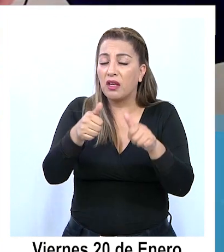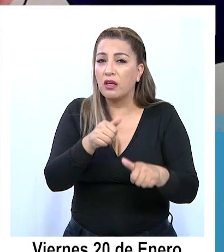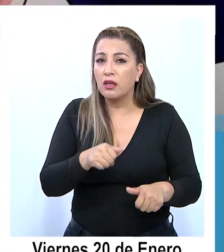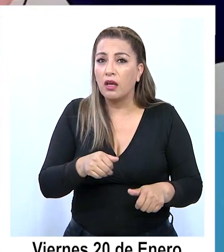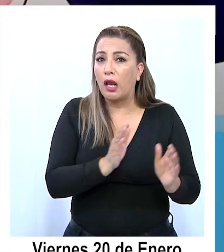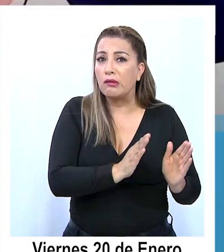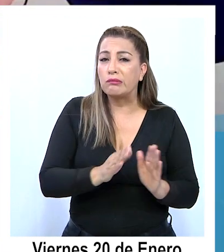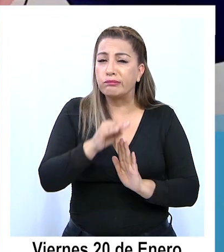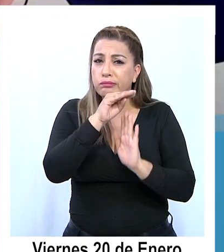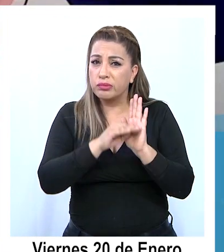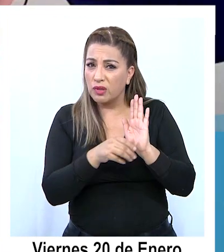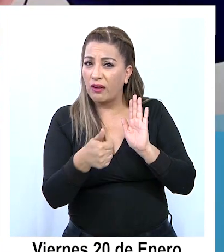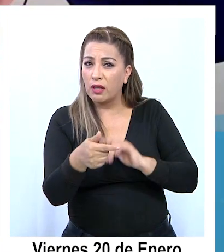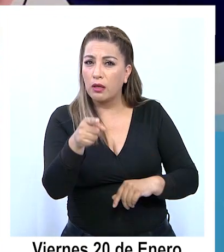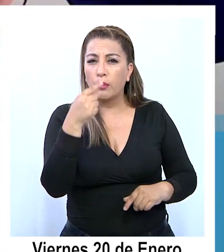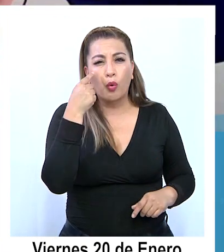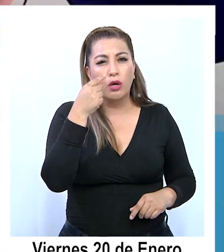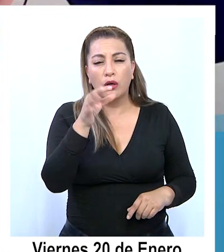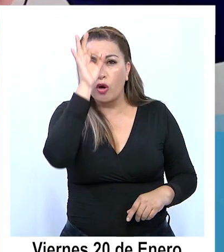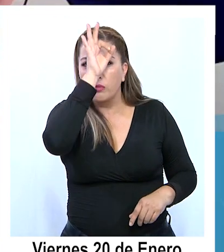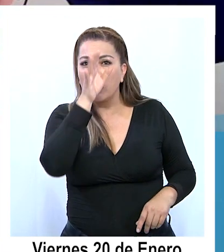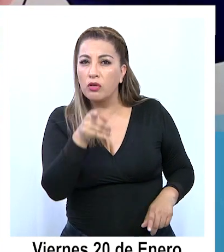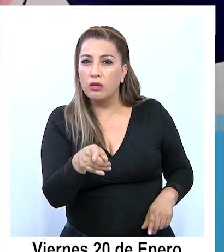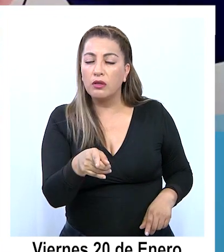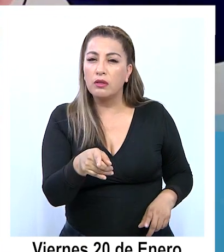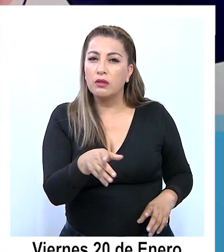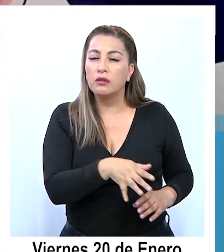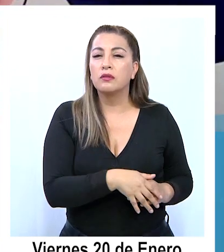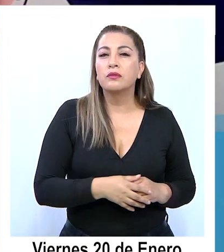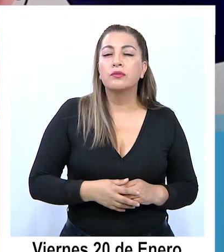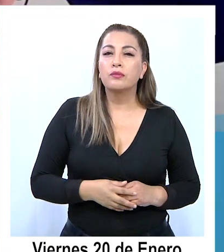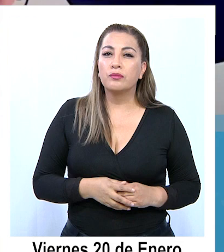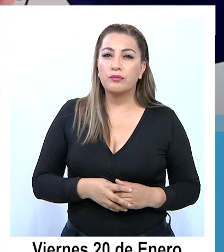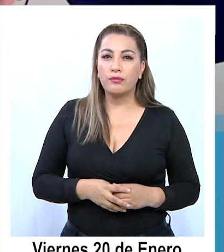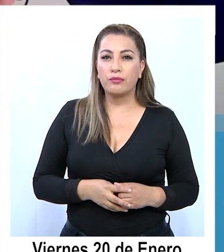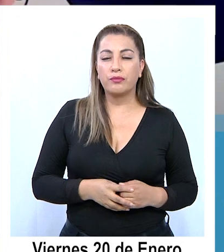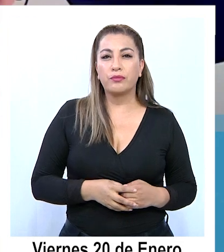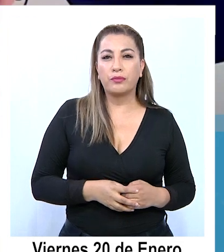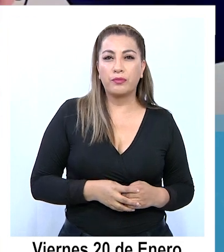esa medida? ¿Cómo la ve usted? Y mire,